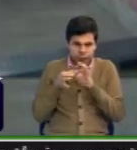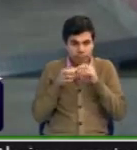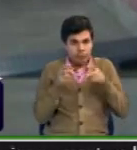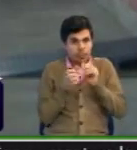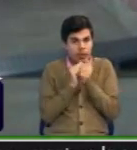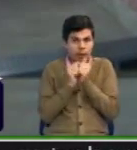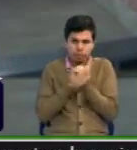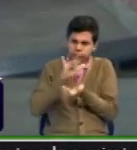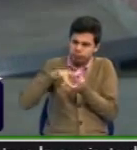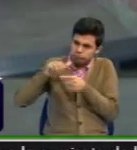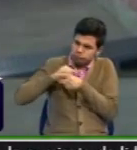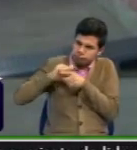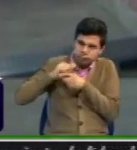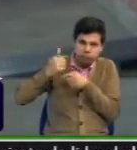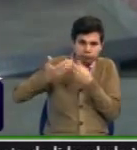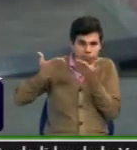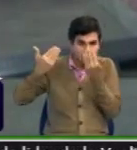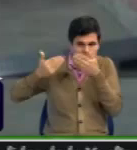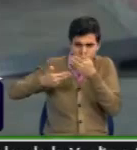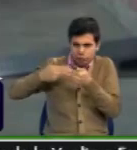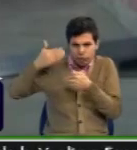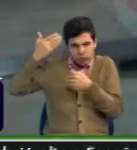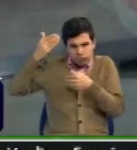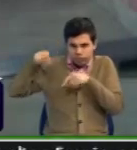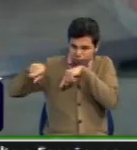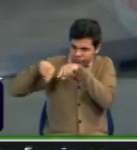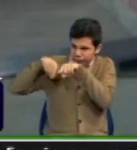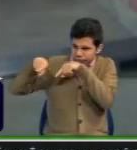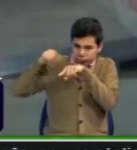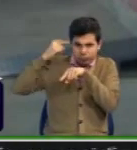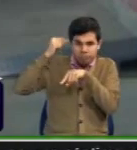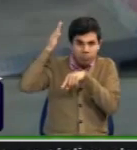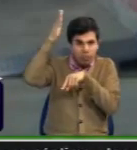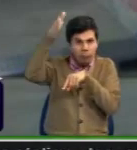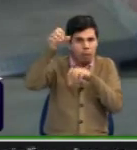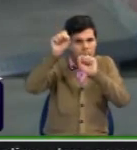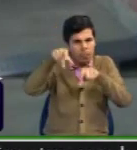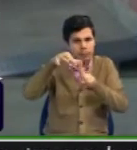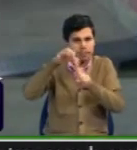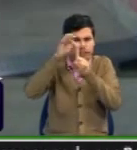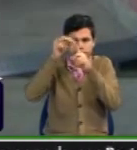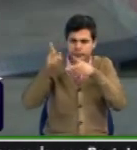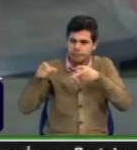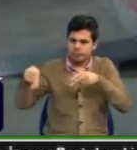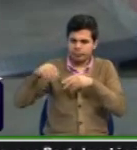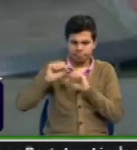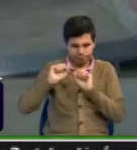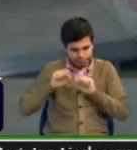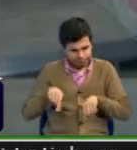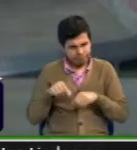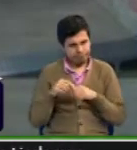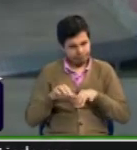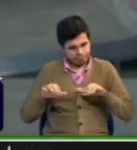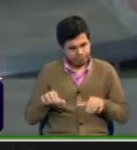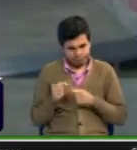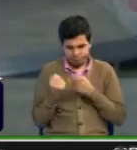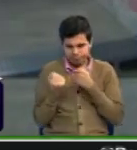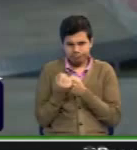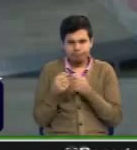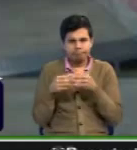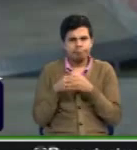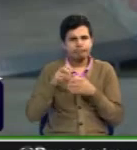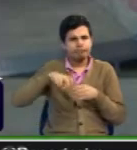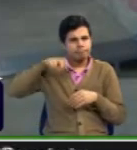deportistas para irse fogueando a válidas y a torneos futuros, para que los muchachos puedan tener esa posibilidad de pertenecer a Selección Norte